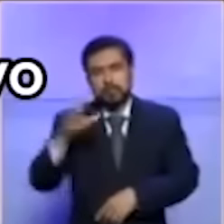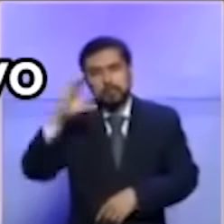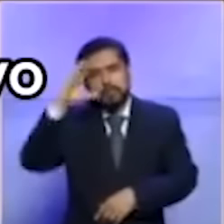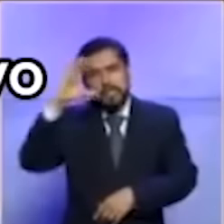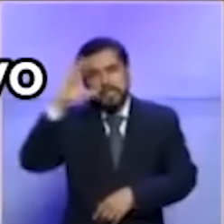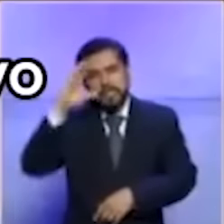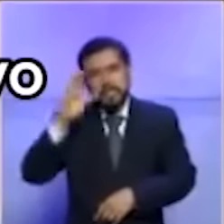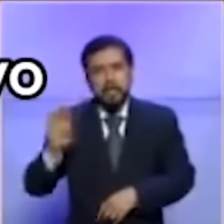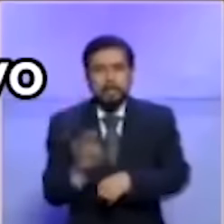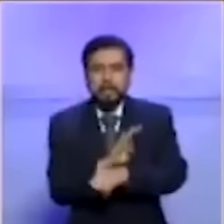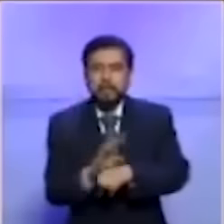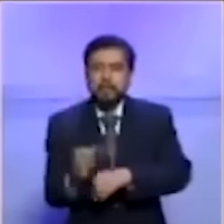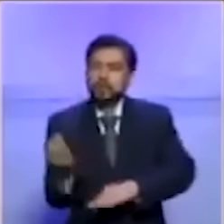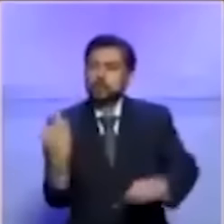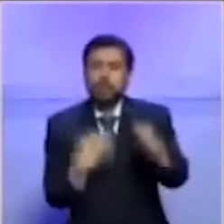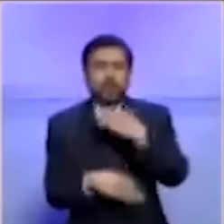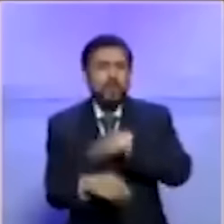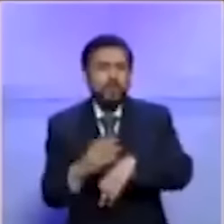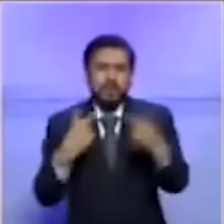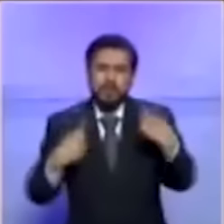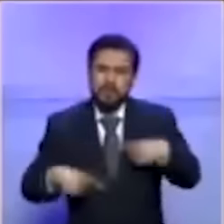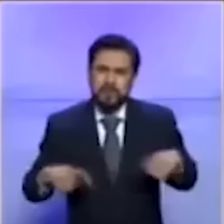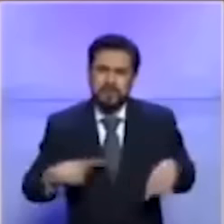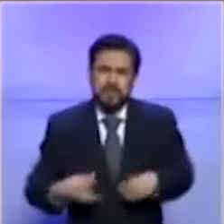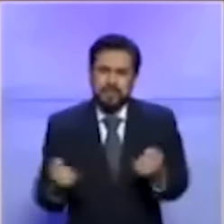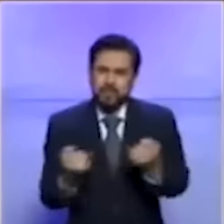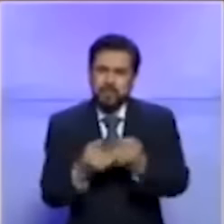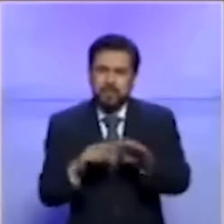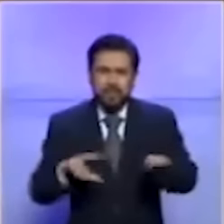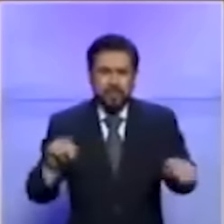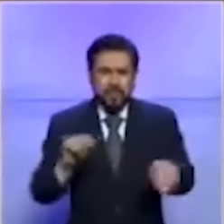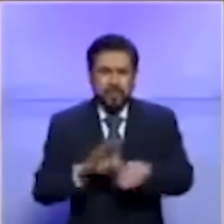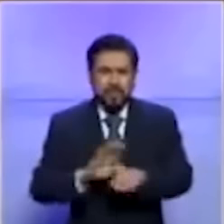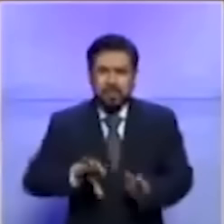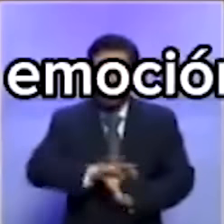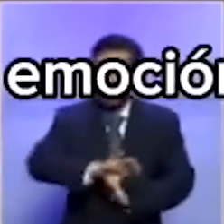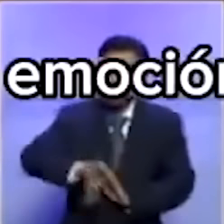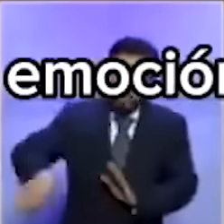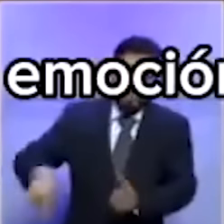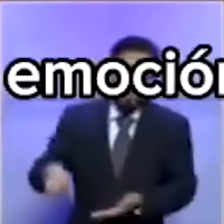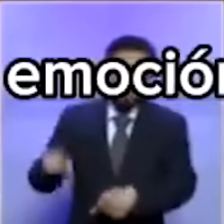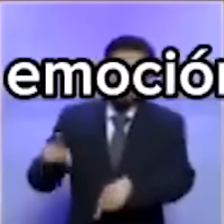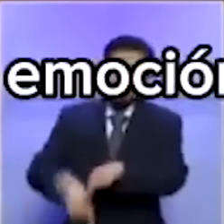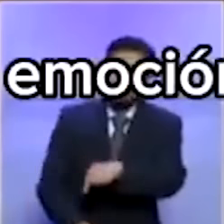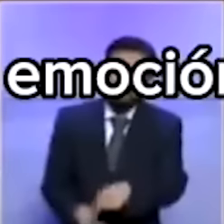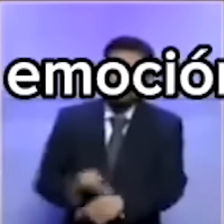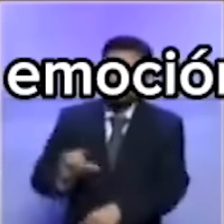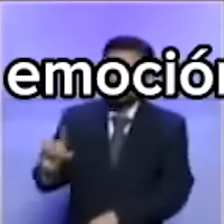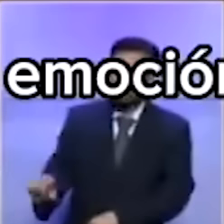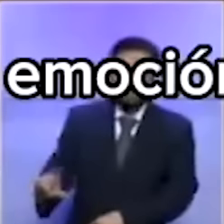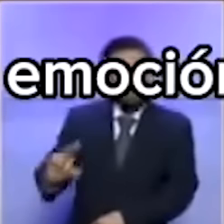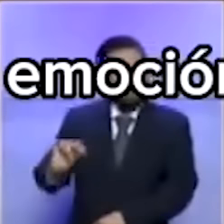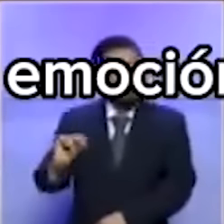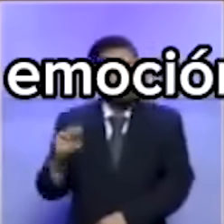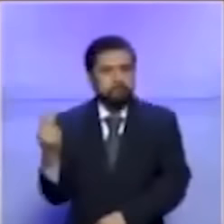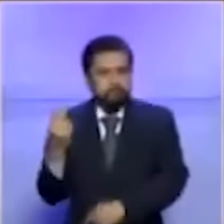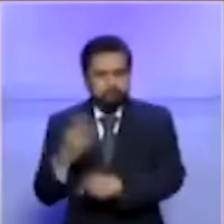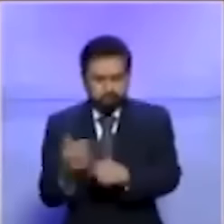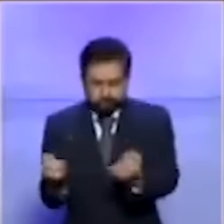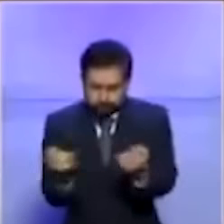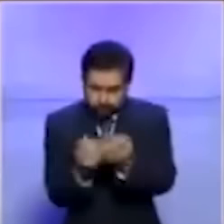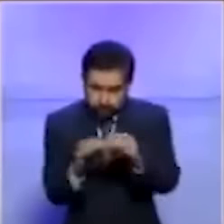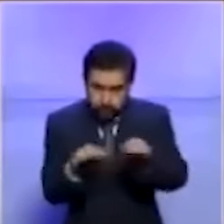para el bienestar colectivo en los que no se excluya a nadie por eso la reforma debe darse por encima de la